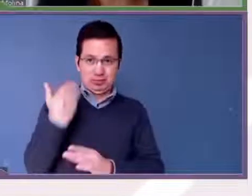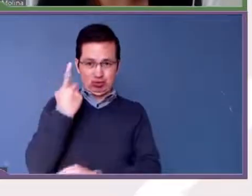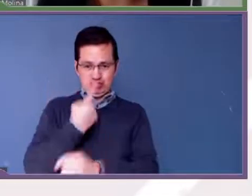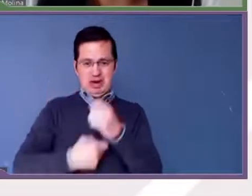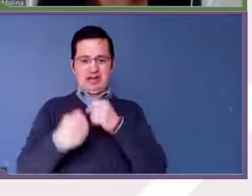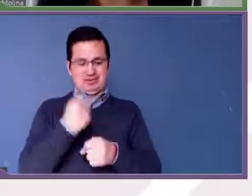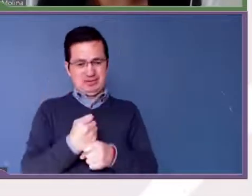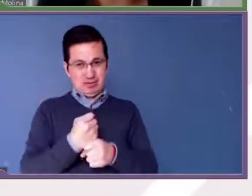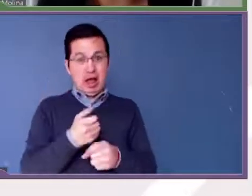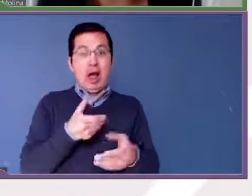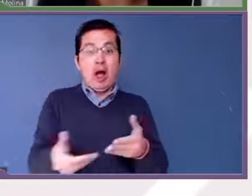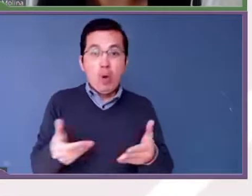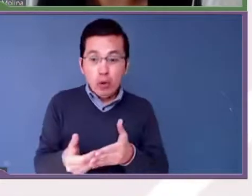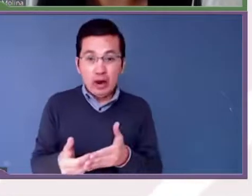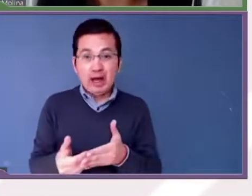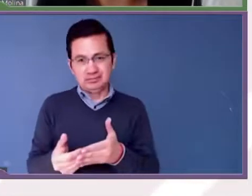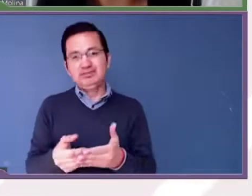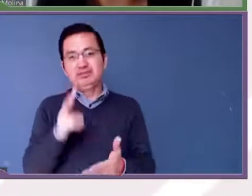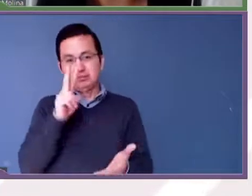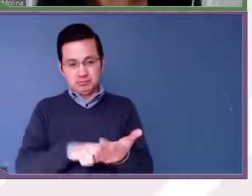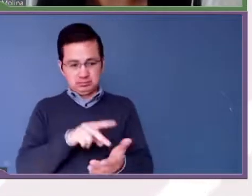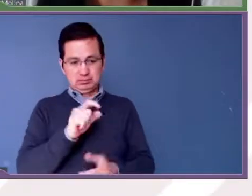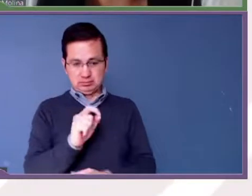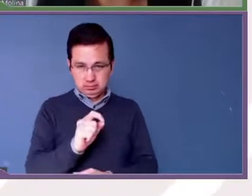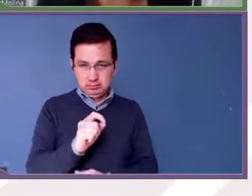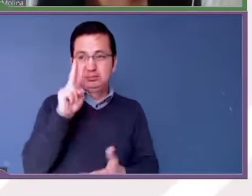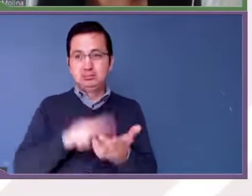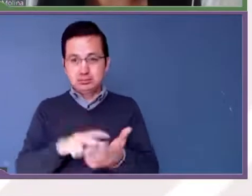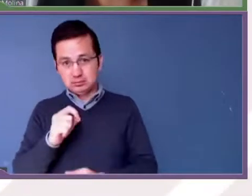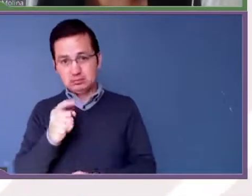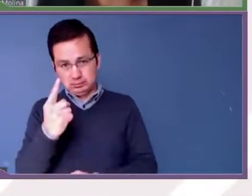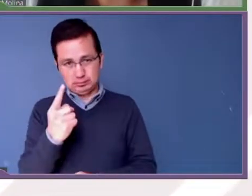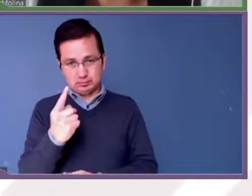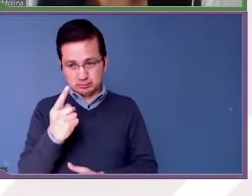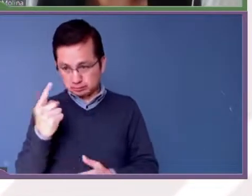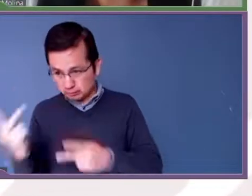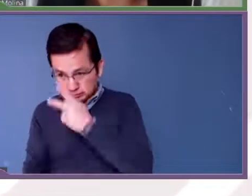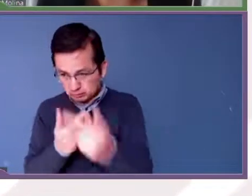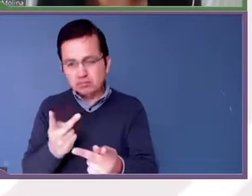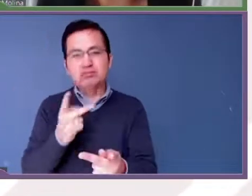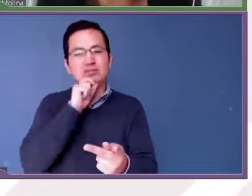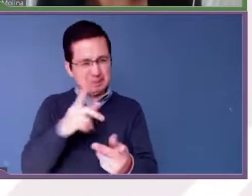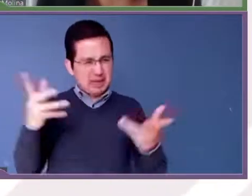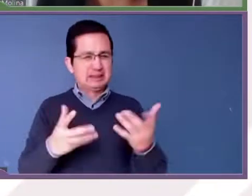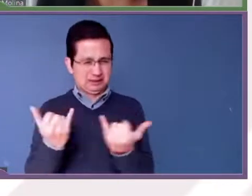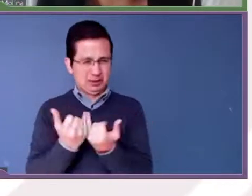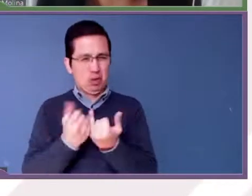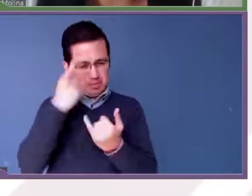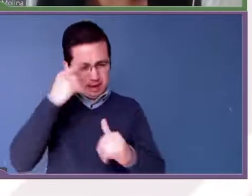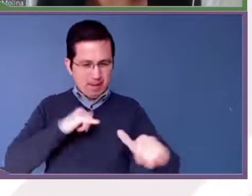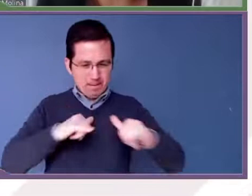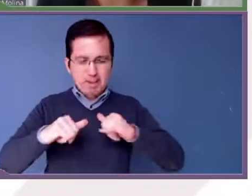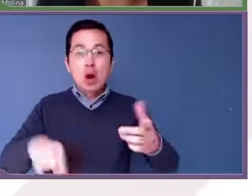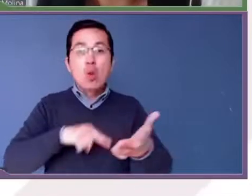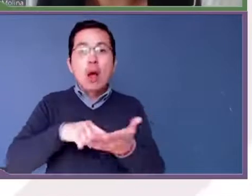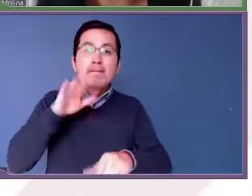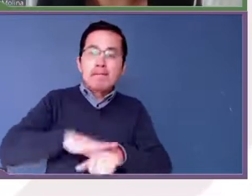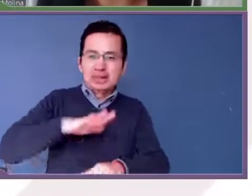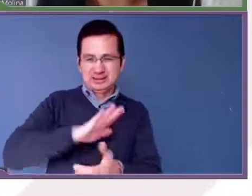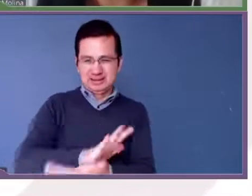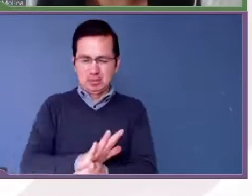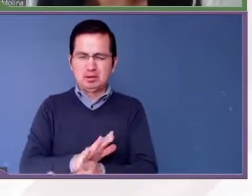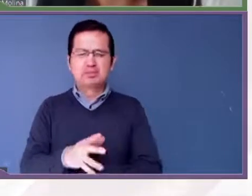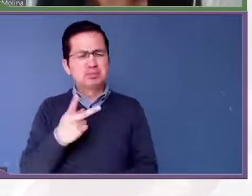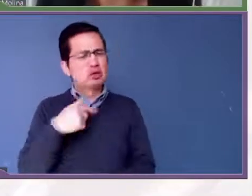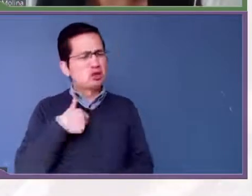del 2020 y con esta encuesta del 2021, pero me gustaría, Jessica, que nos platicaras un poco qué diferencias ves, sobre todo de cara a